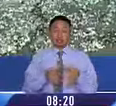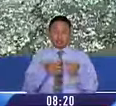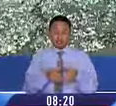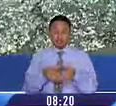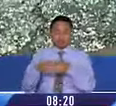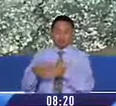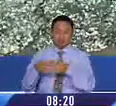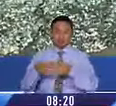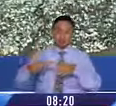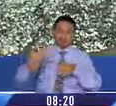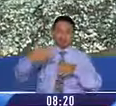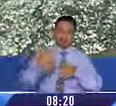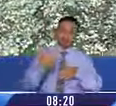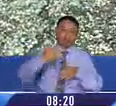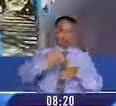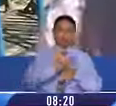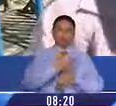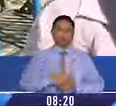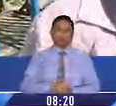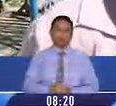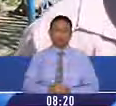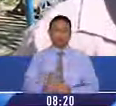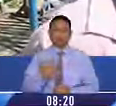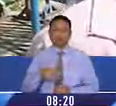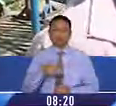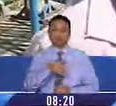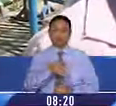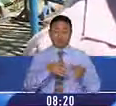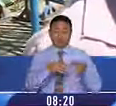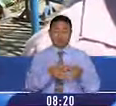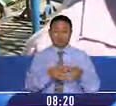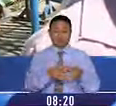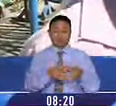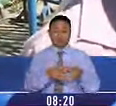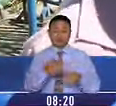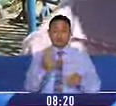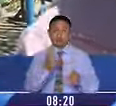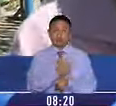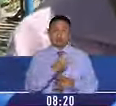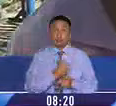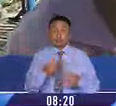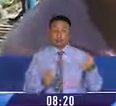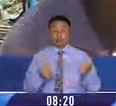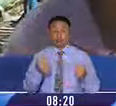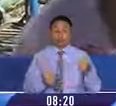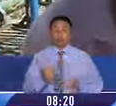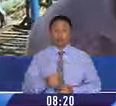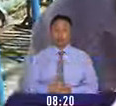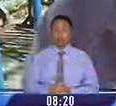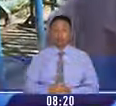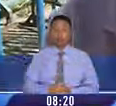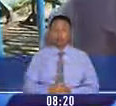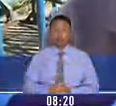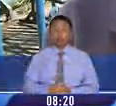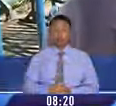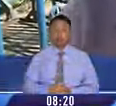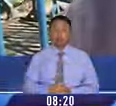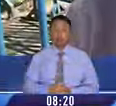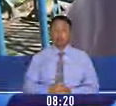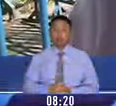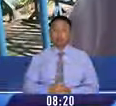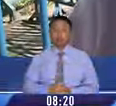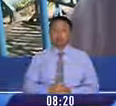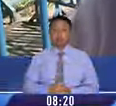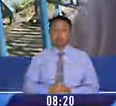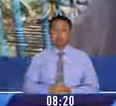se han convertido en un dolor de cabeza. Y hasta un hueco, ¿ves? Un peligro para los carros también cae el... O un de por dentro, ya,